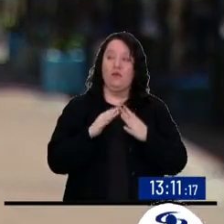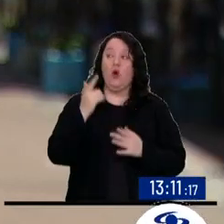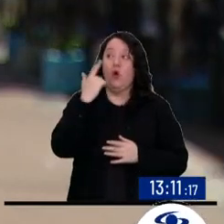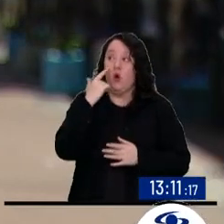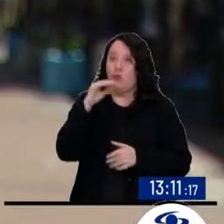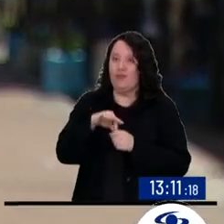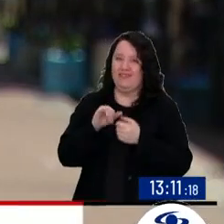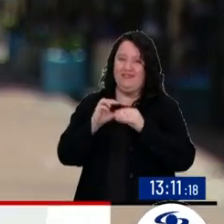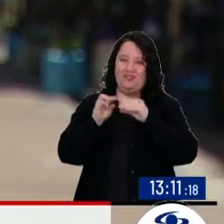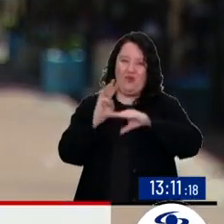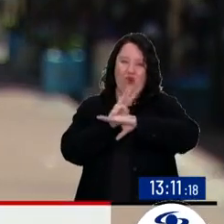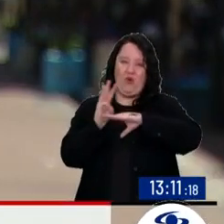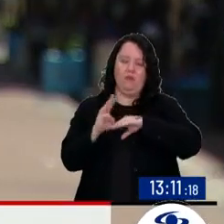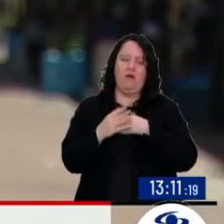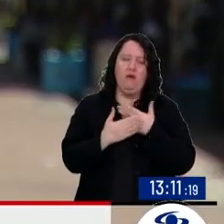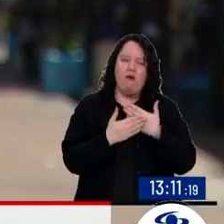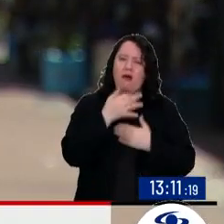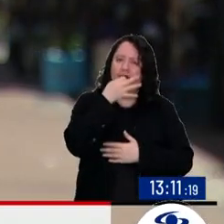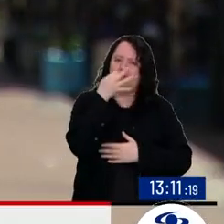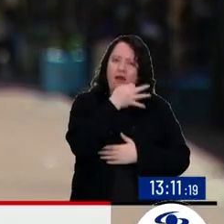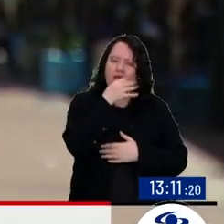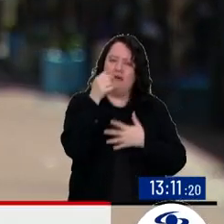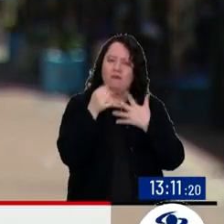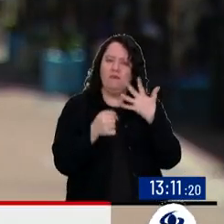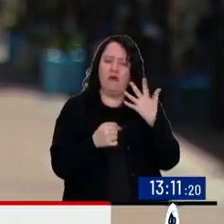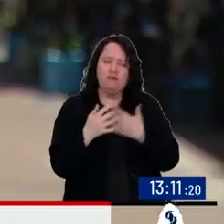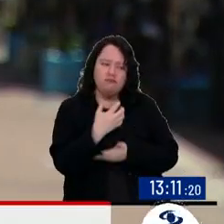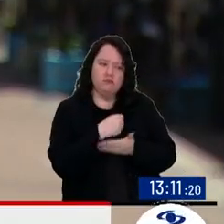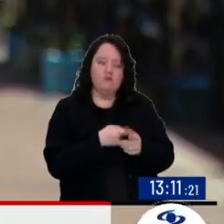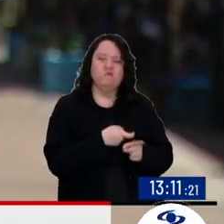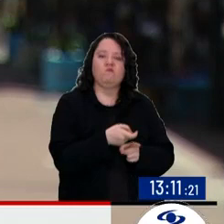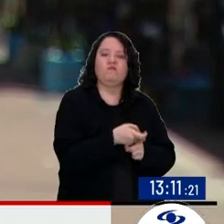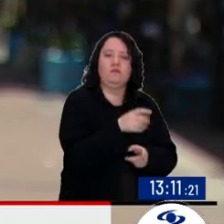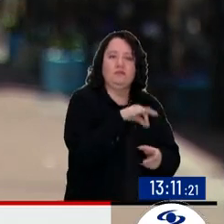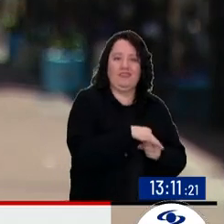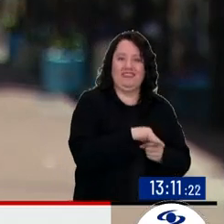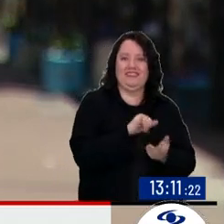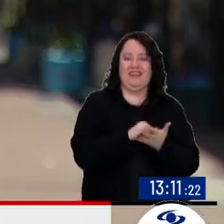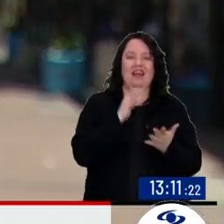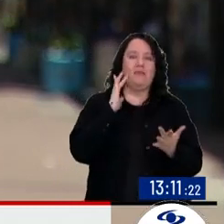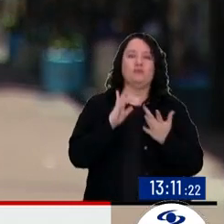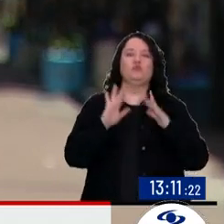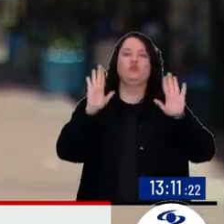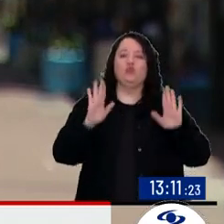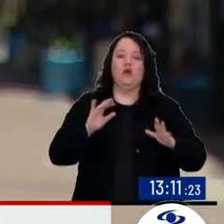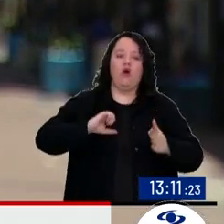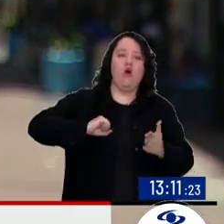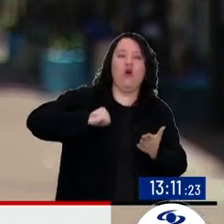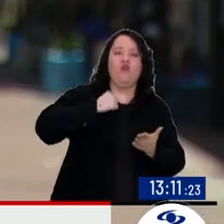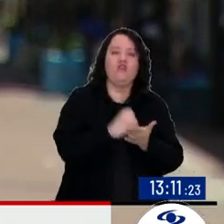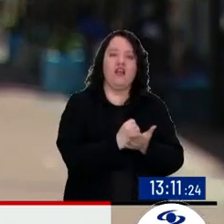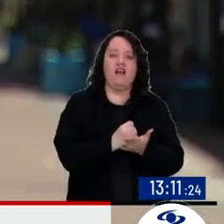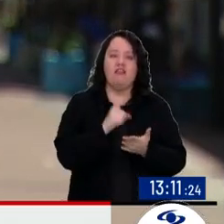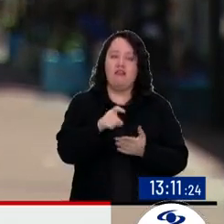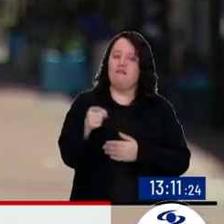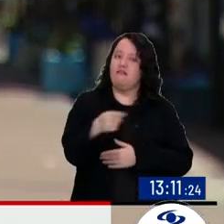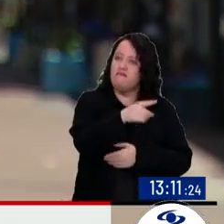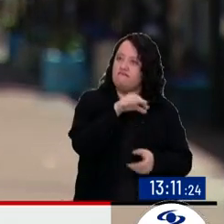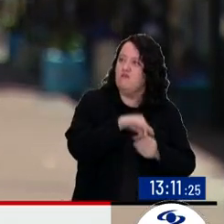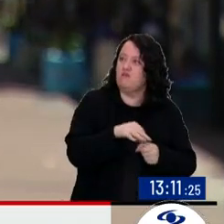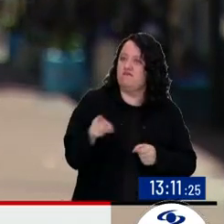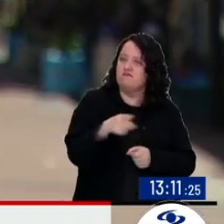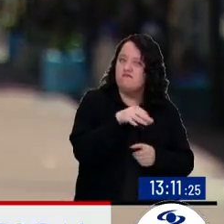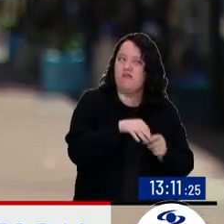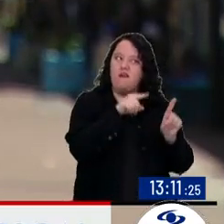Voto denuncias que tienen que ver sobre constreñimiento electoral, que es sobre la imposición o la obligación de ejercer el